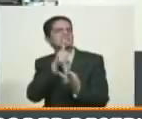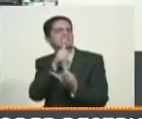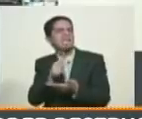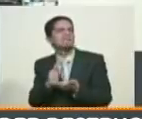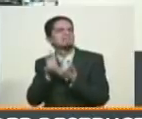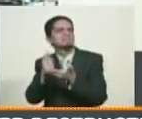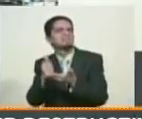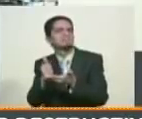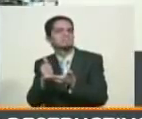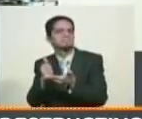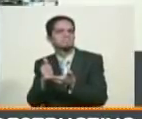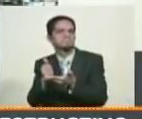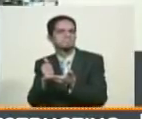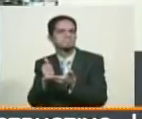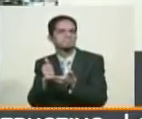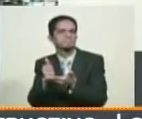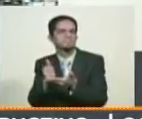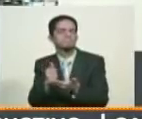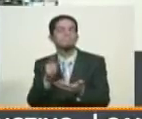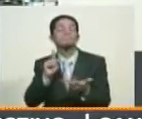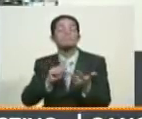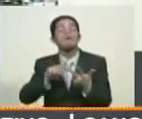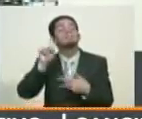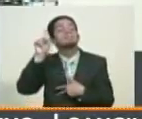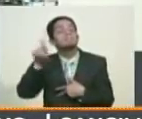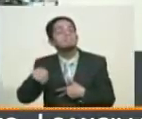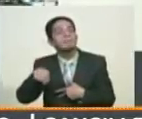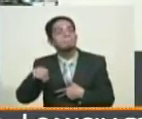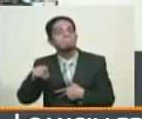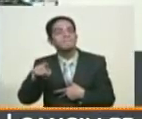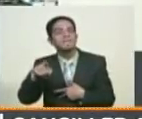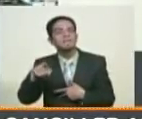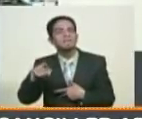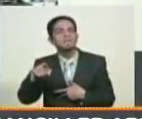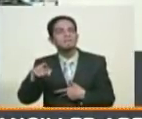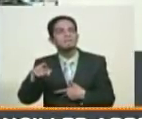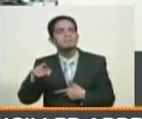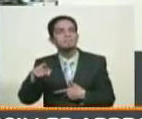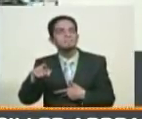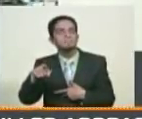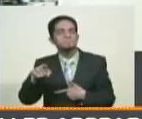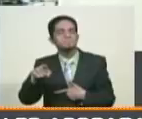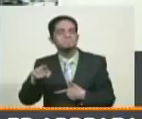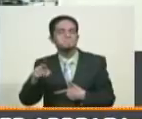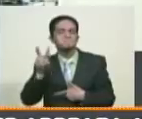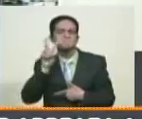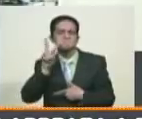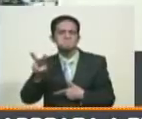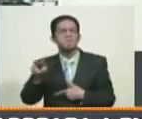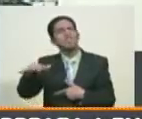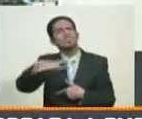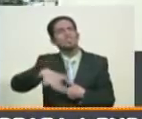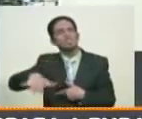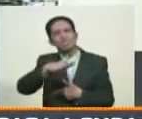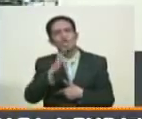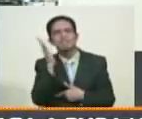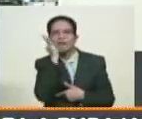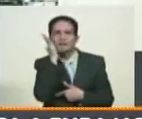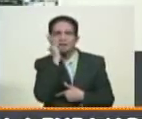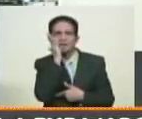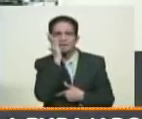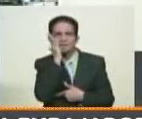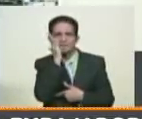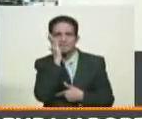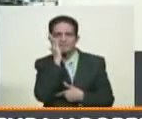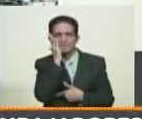inmediatos. También se ha establecido el sitio en que los autores materiales se alojaron en los días